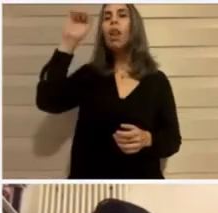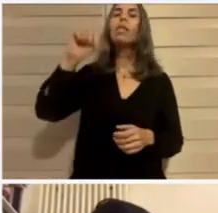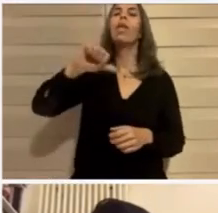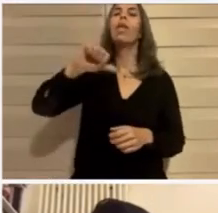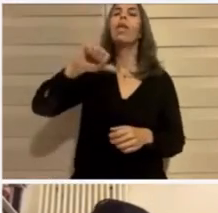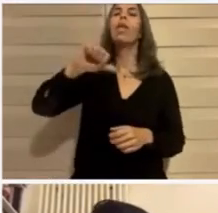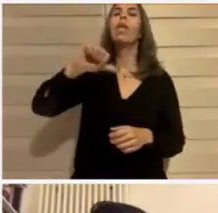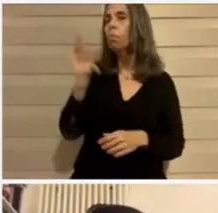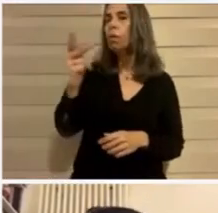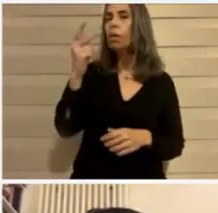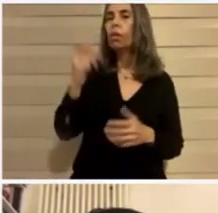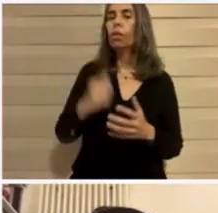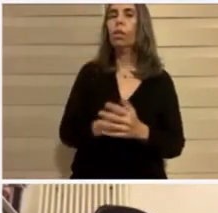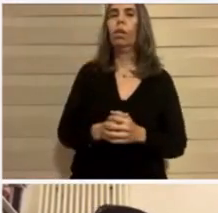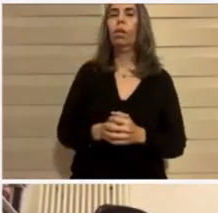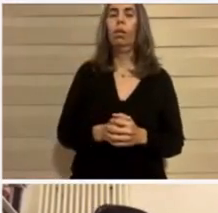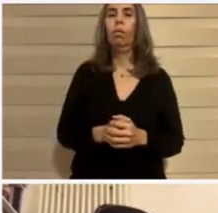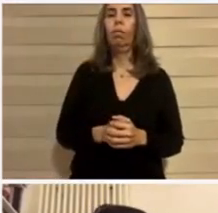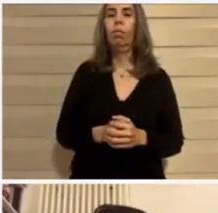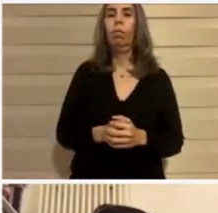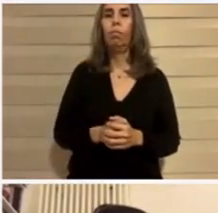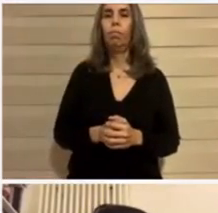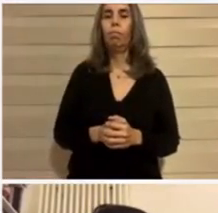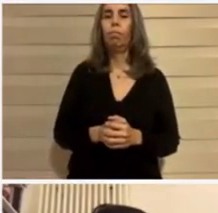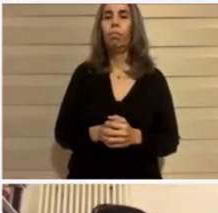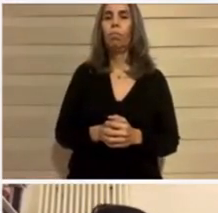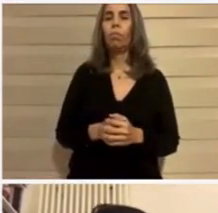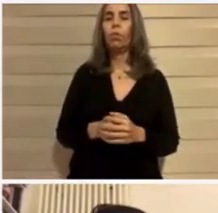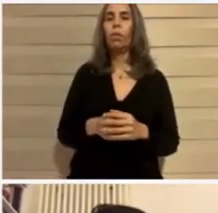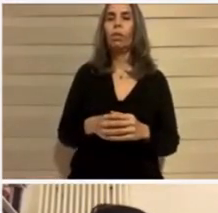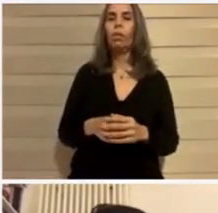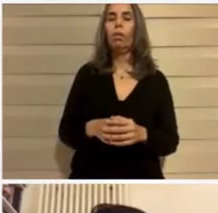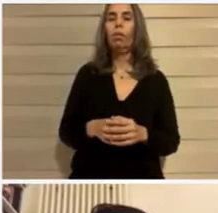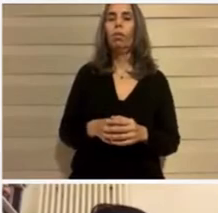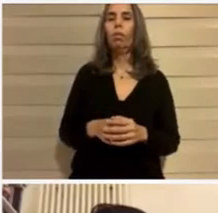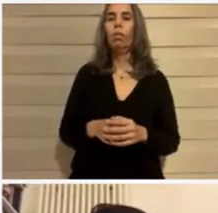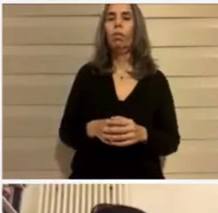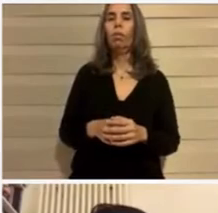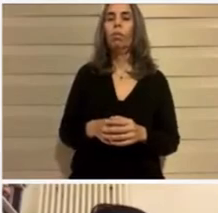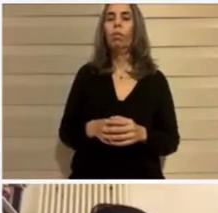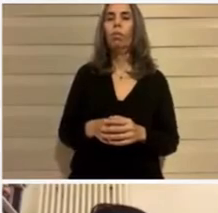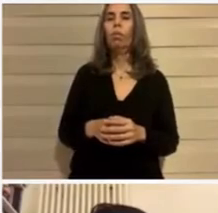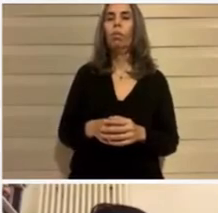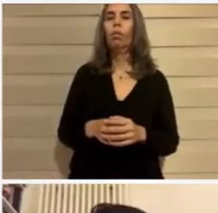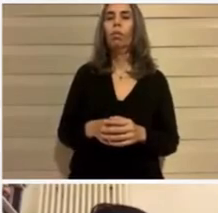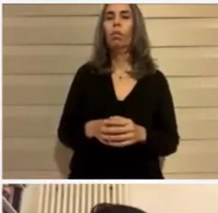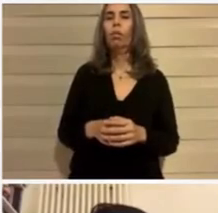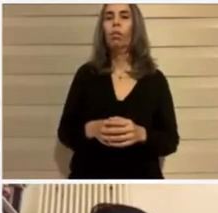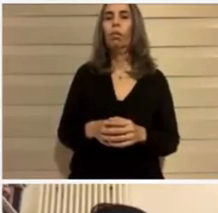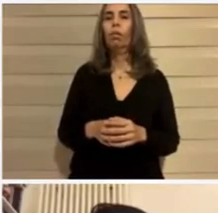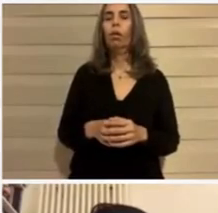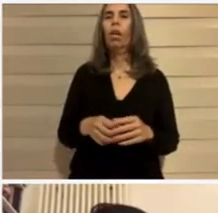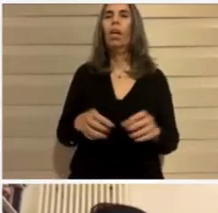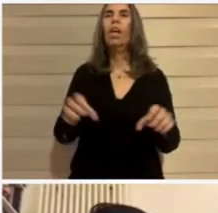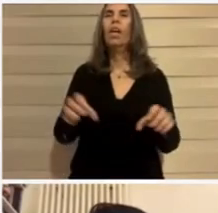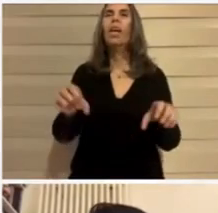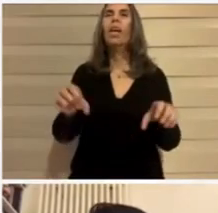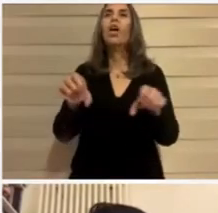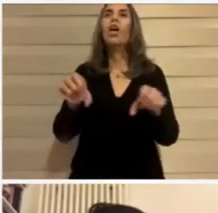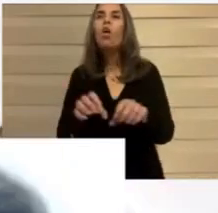de los datos y al mismo tiempo la cultura sea algo cercano para mujeres aun cuando su contexto es adverso?